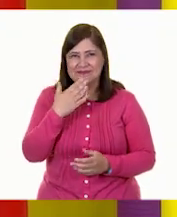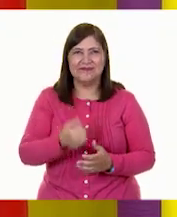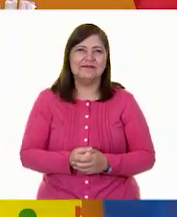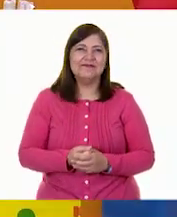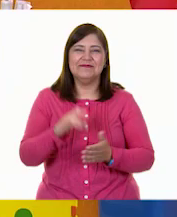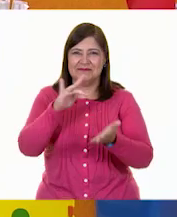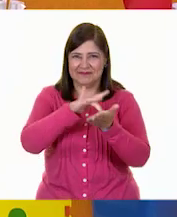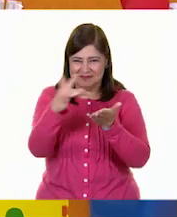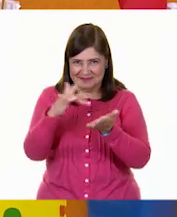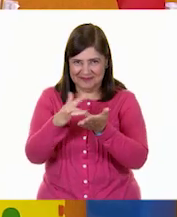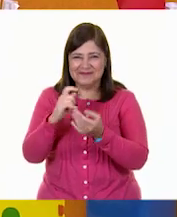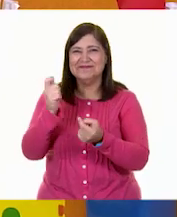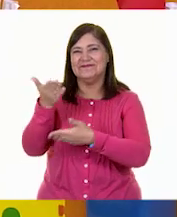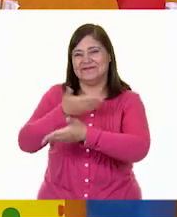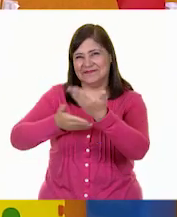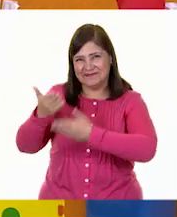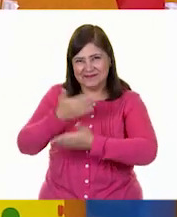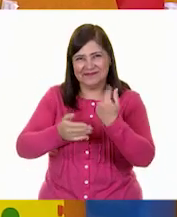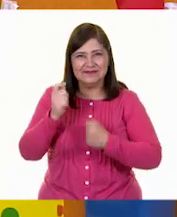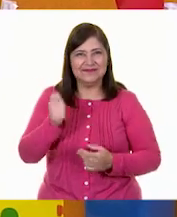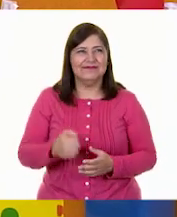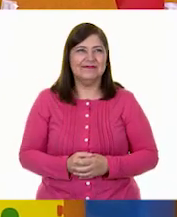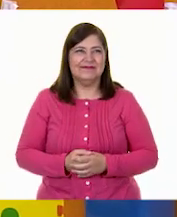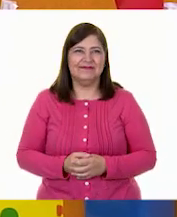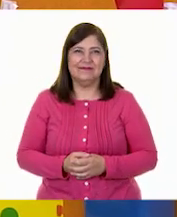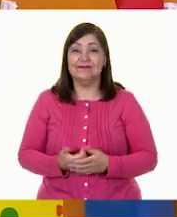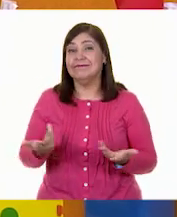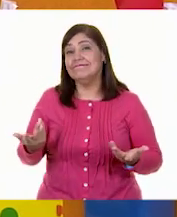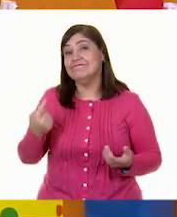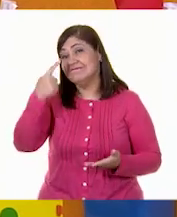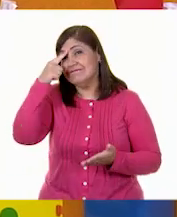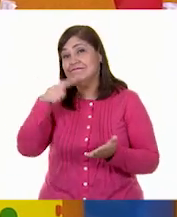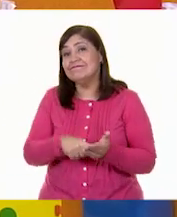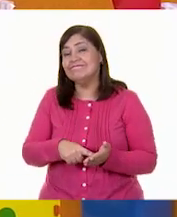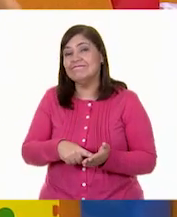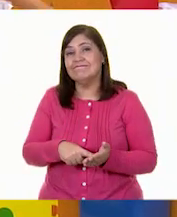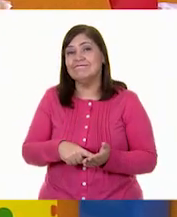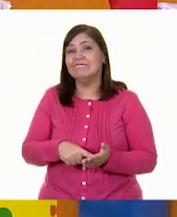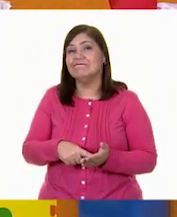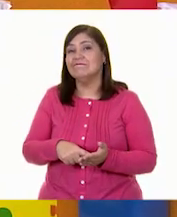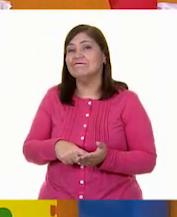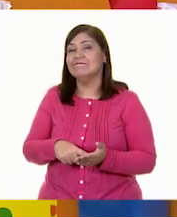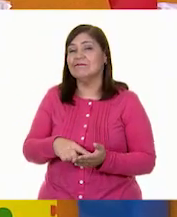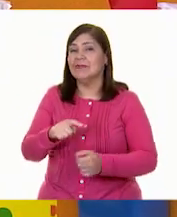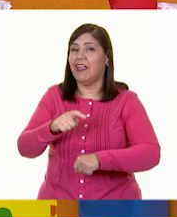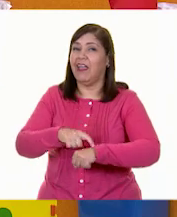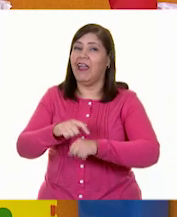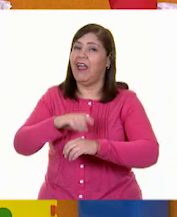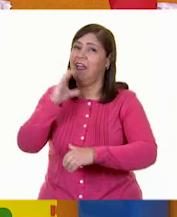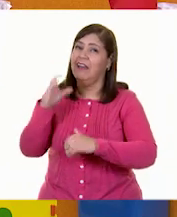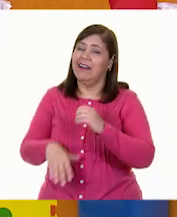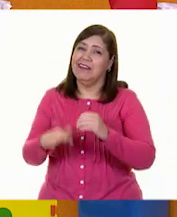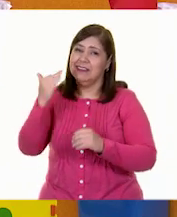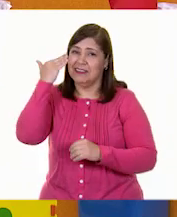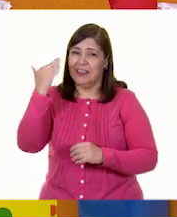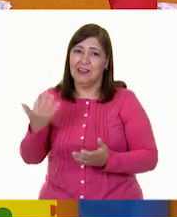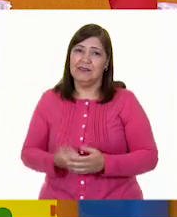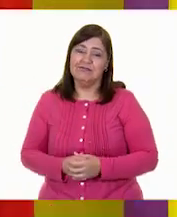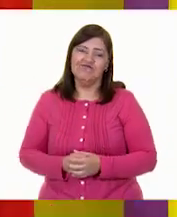Muy bien. Gracias por compartirlo. No, ¿de qué? Ay, ¿pero qué creen? ¿Qué? Que se nos está acabando el tiempo. ¡No!